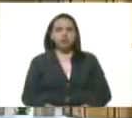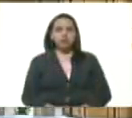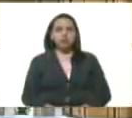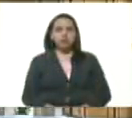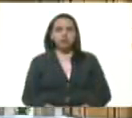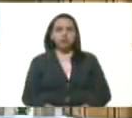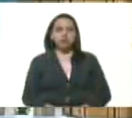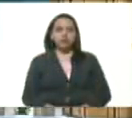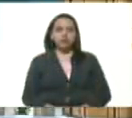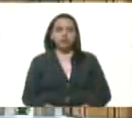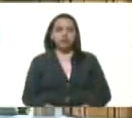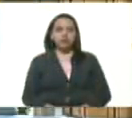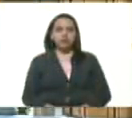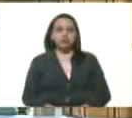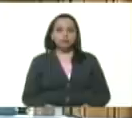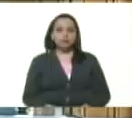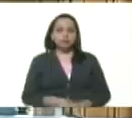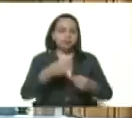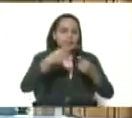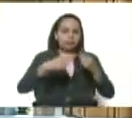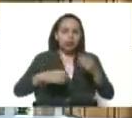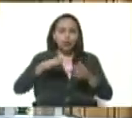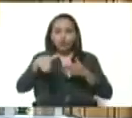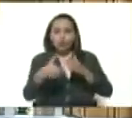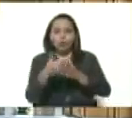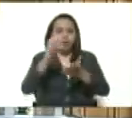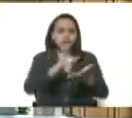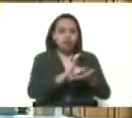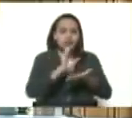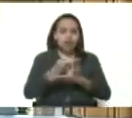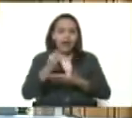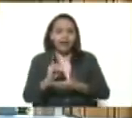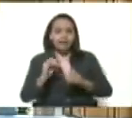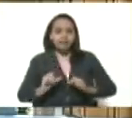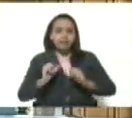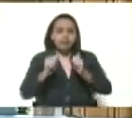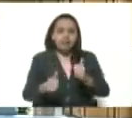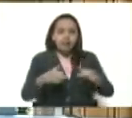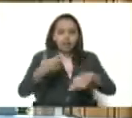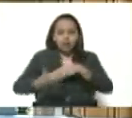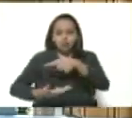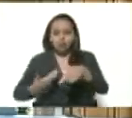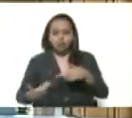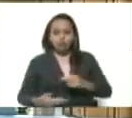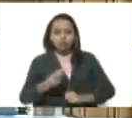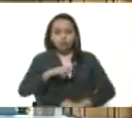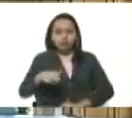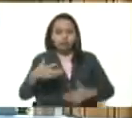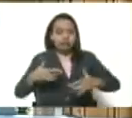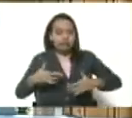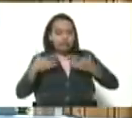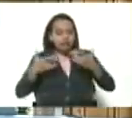Blancas, Managua. Bueno, vibrábamos, vibrábamos.